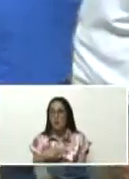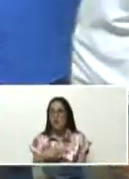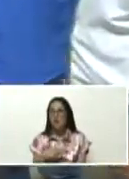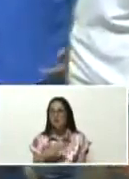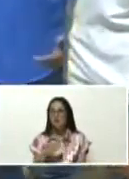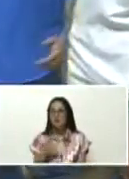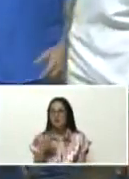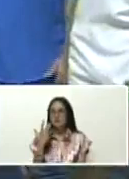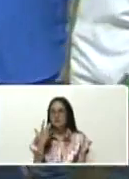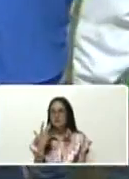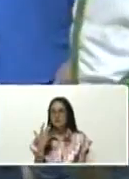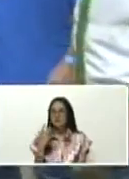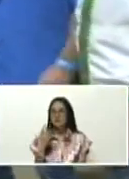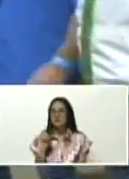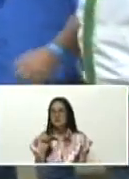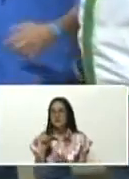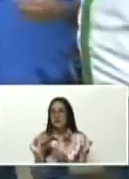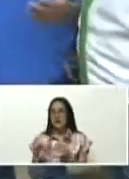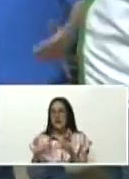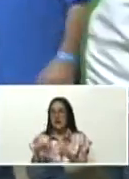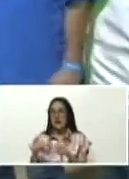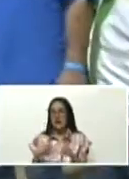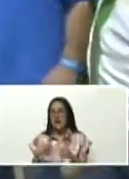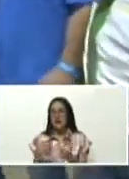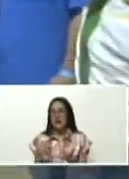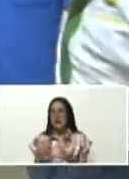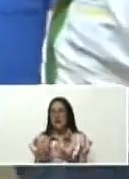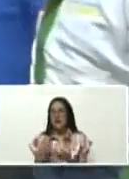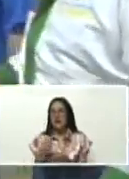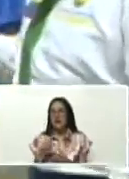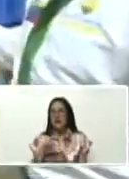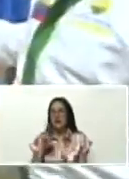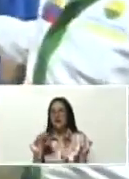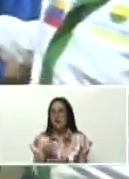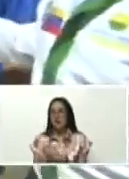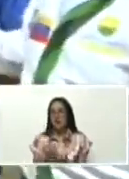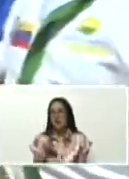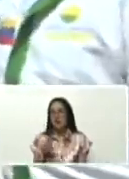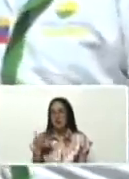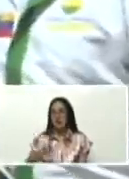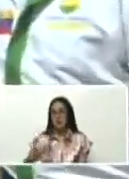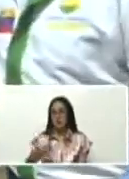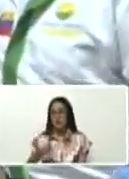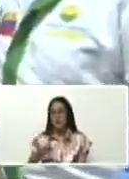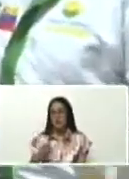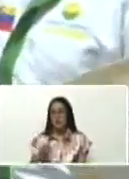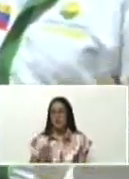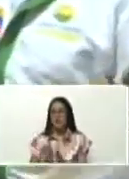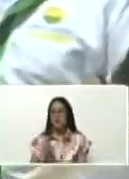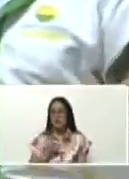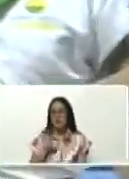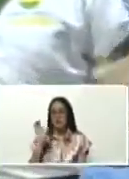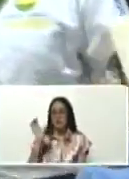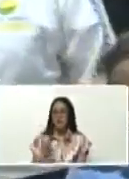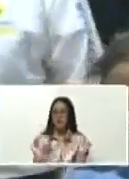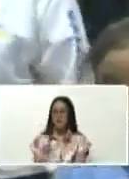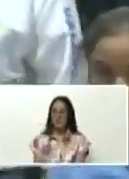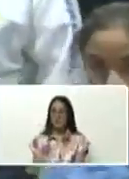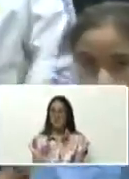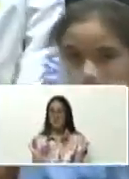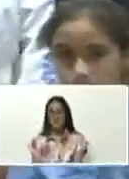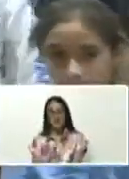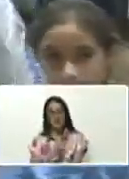transmitido genéticamente hacia el rebaño nacional, es muy importante para el desarrollo del país. Esta